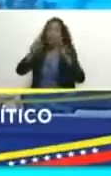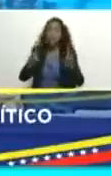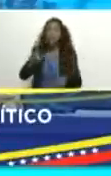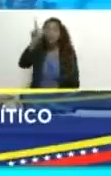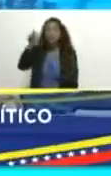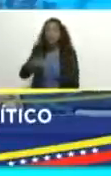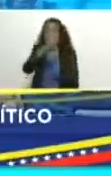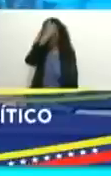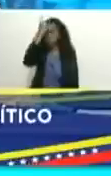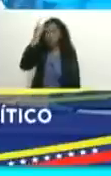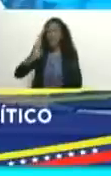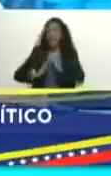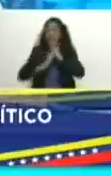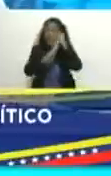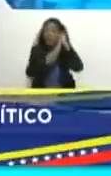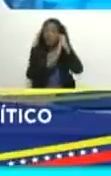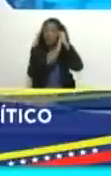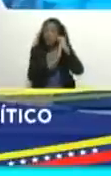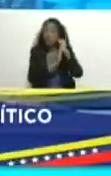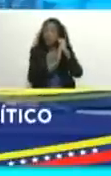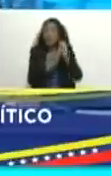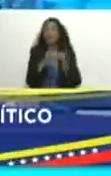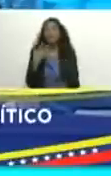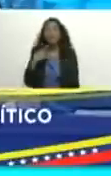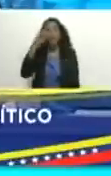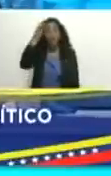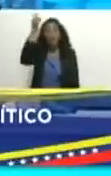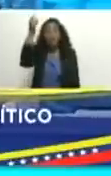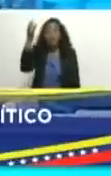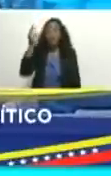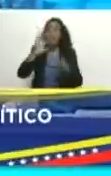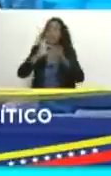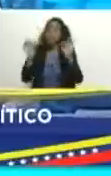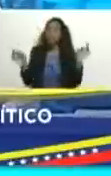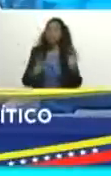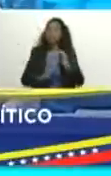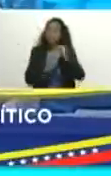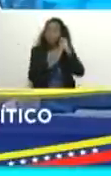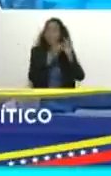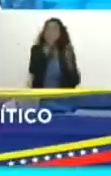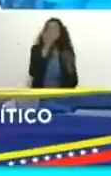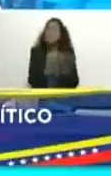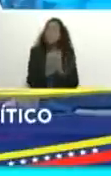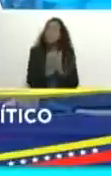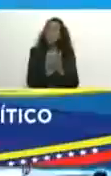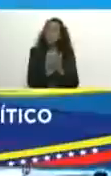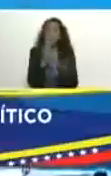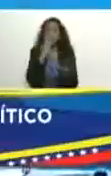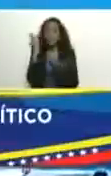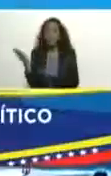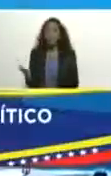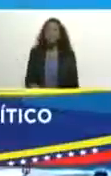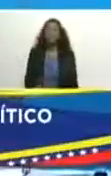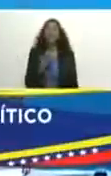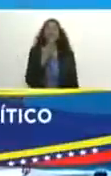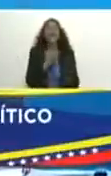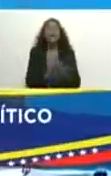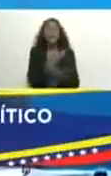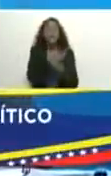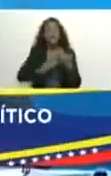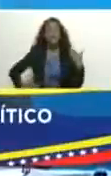Cabello, jefe del Consejo Especial por la Paz, lo sepas, por favor. Gracias, compañero presidente.